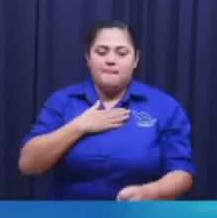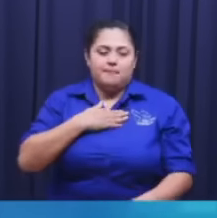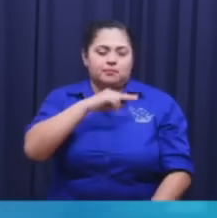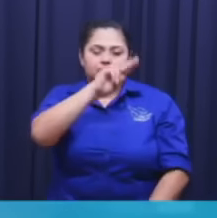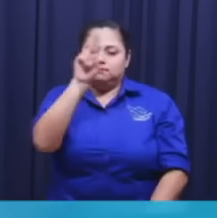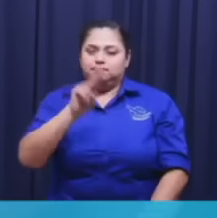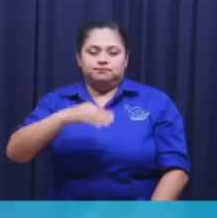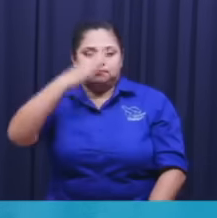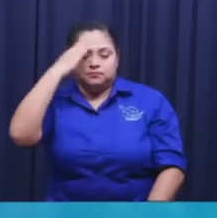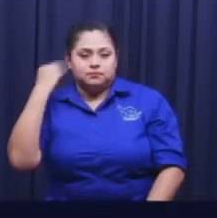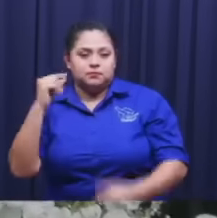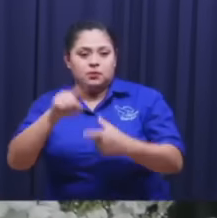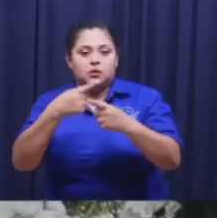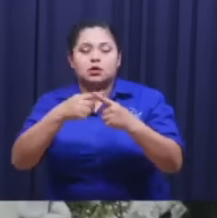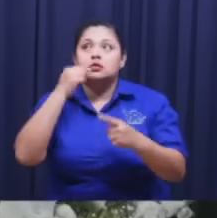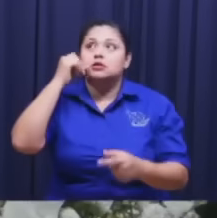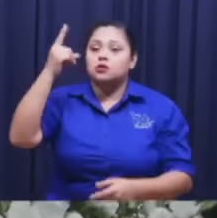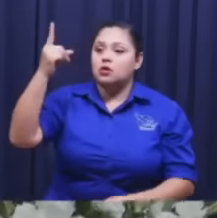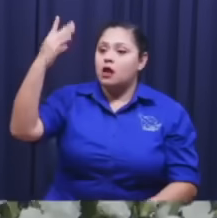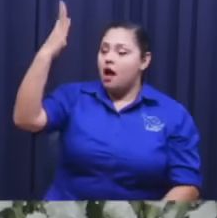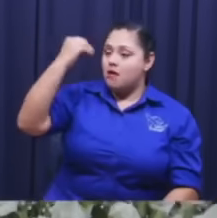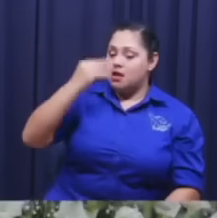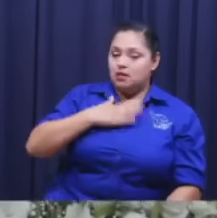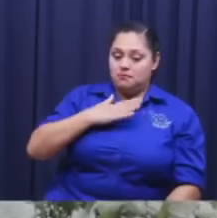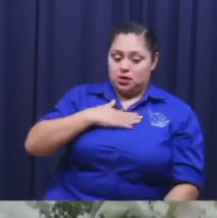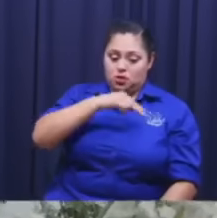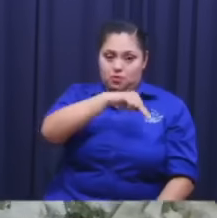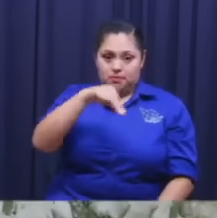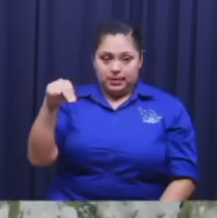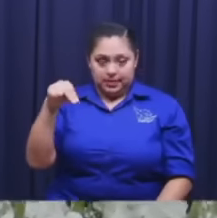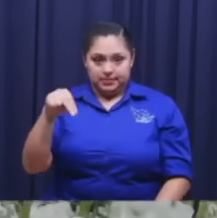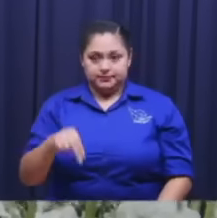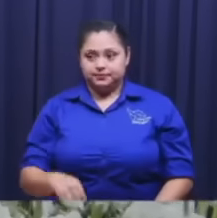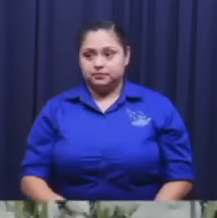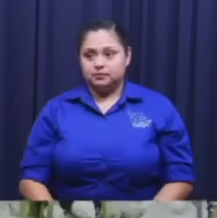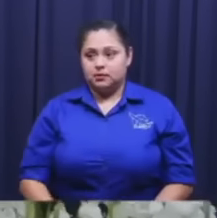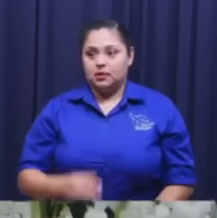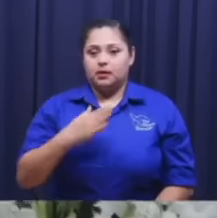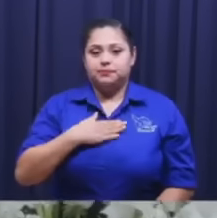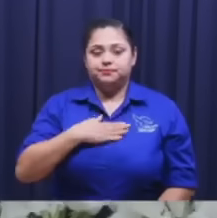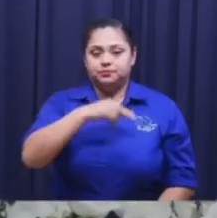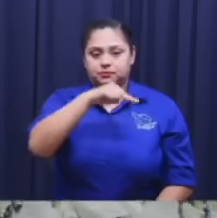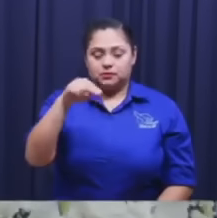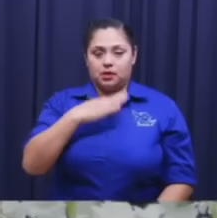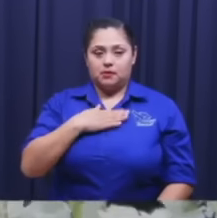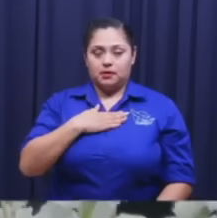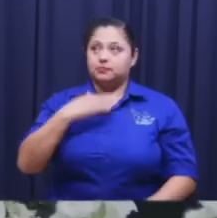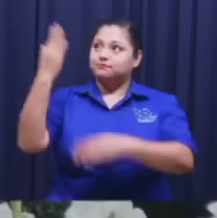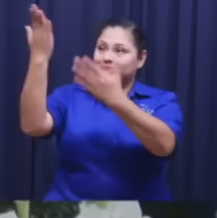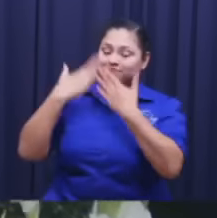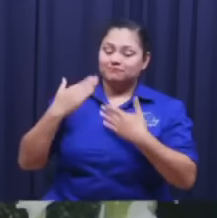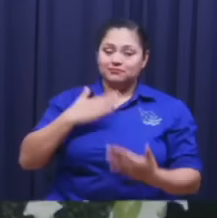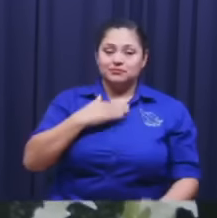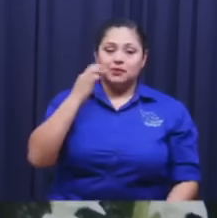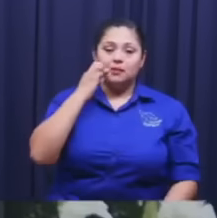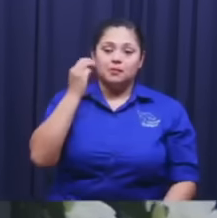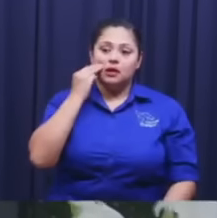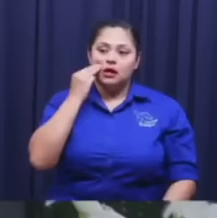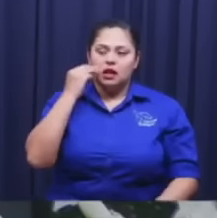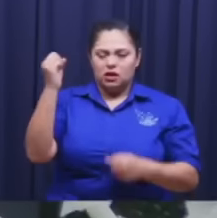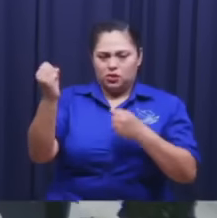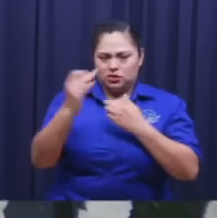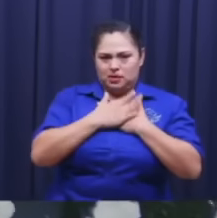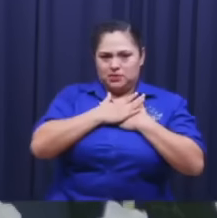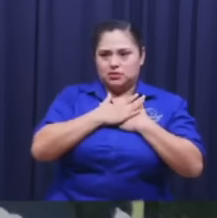me va a olvidar que cuando el Señor me habló a mí de mi nombre, de mi nombre que me pusieron mis padres, y la